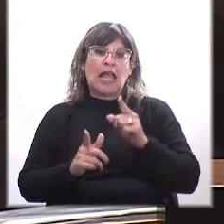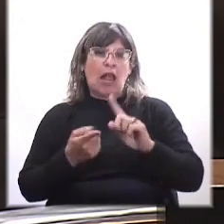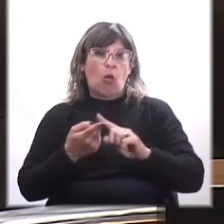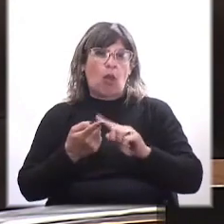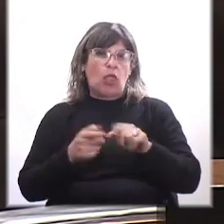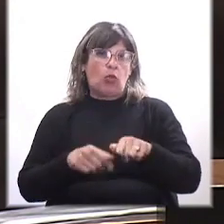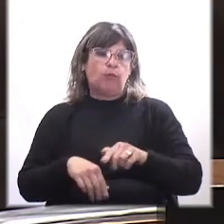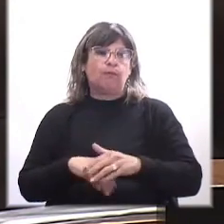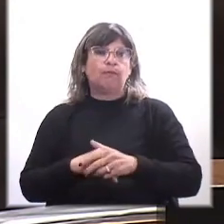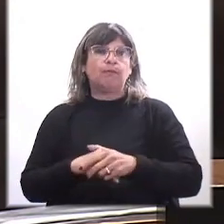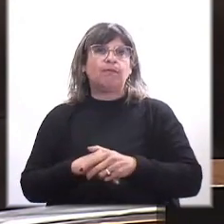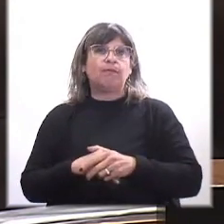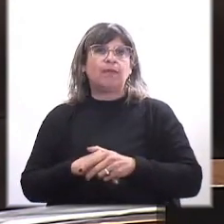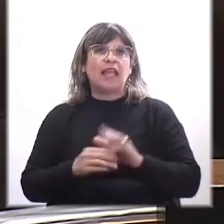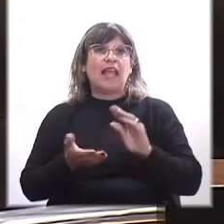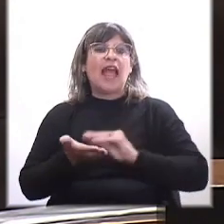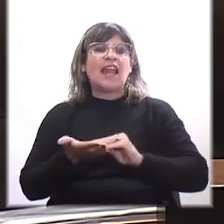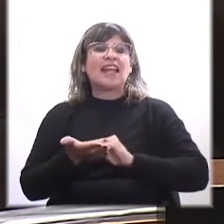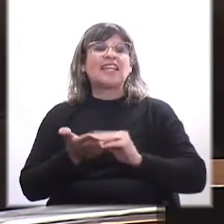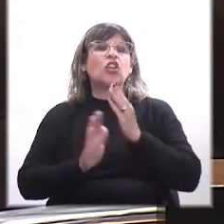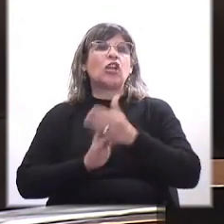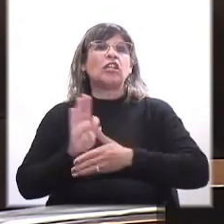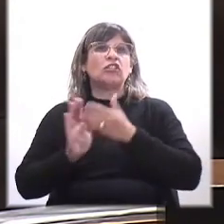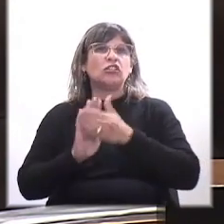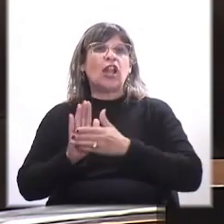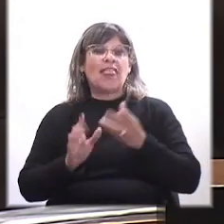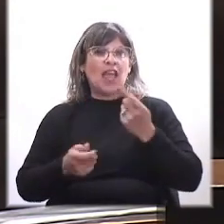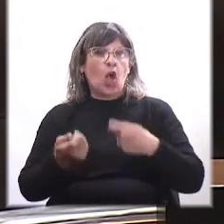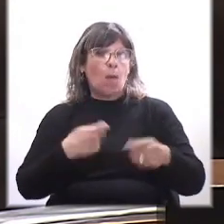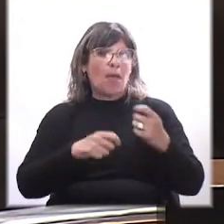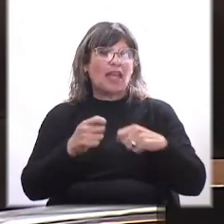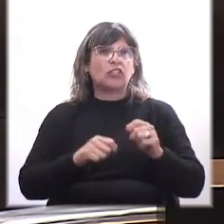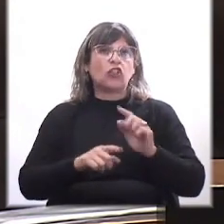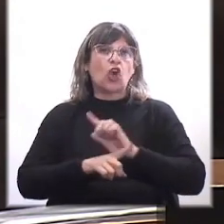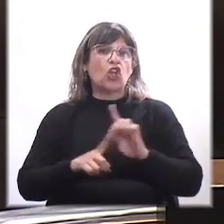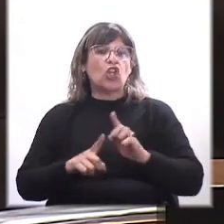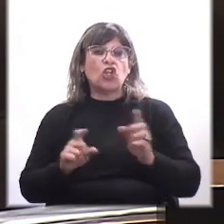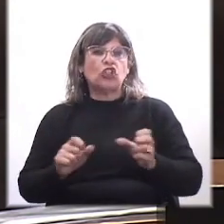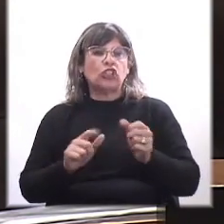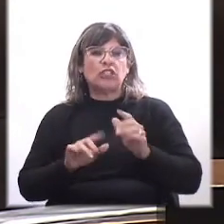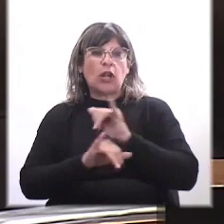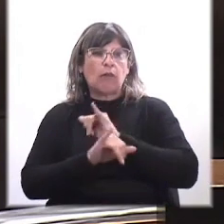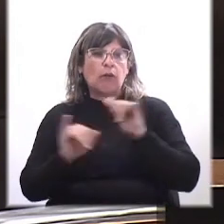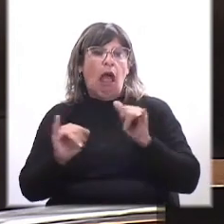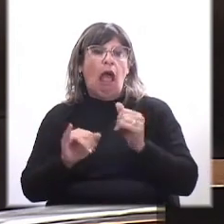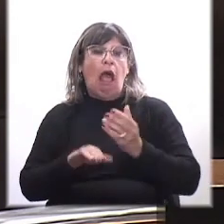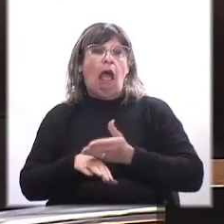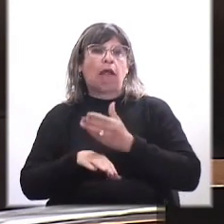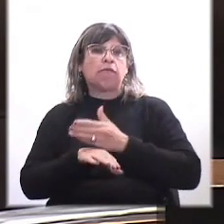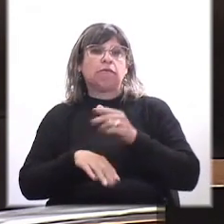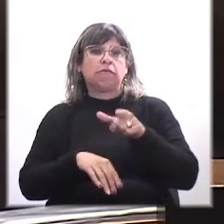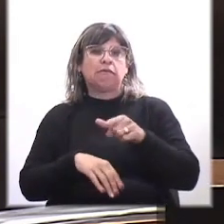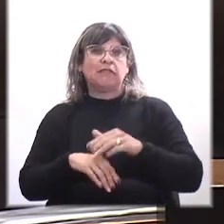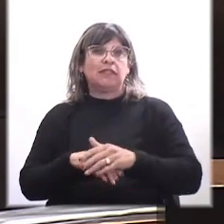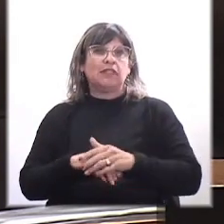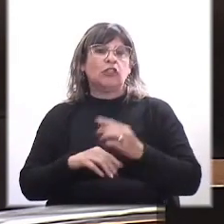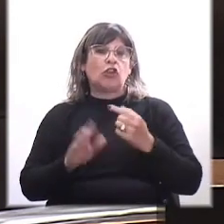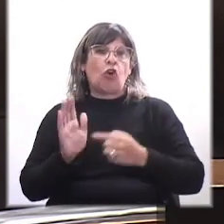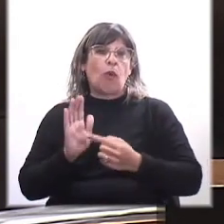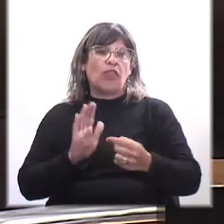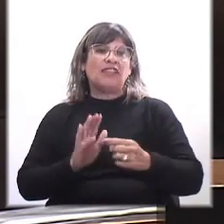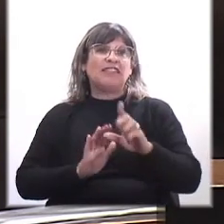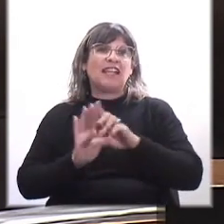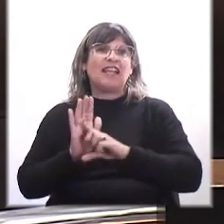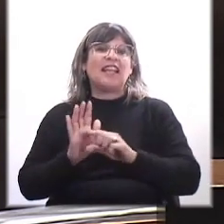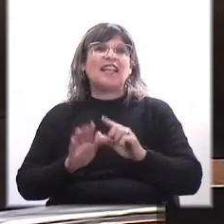acuerdo en el Registro Nacional de Comercio, ni se realizaron las publicaciones previstas como lo estipula la